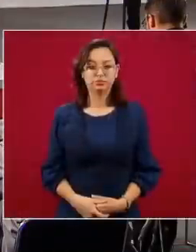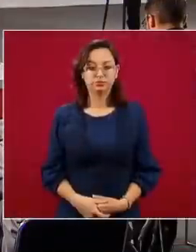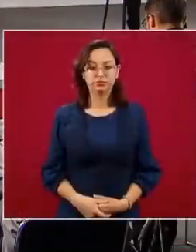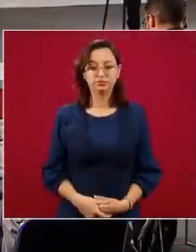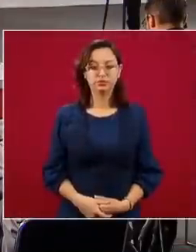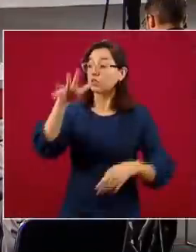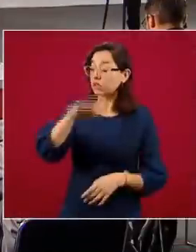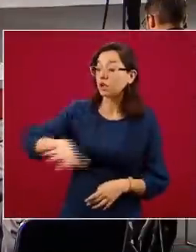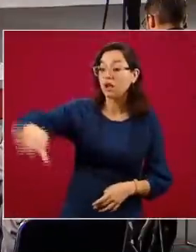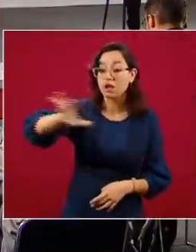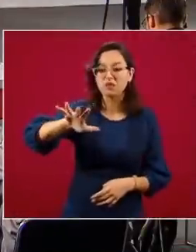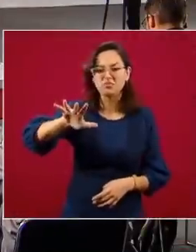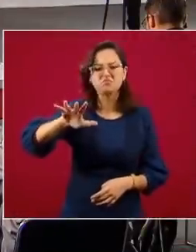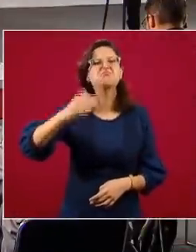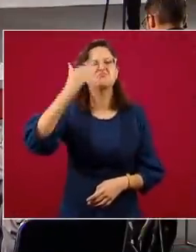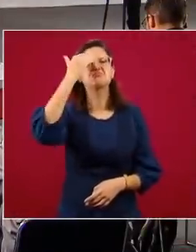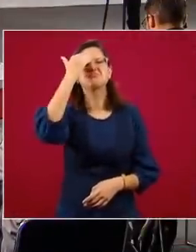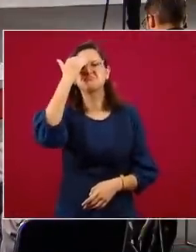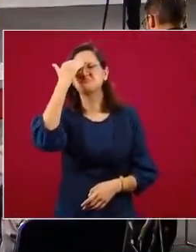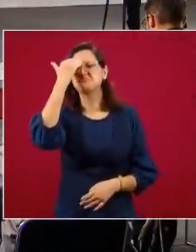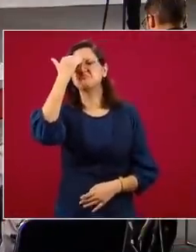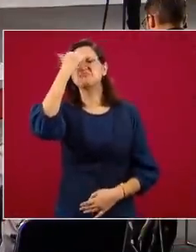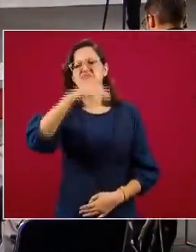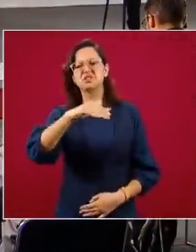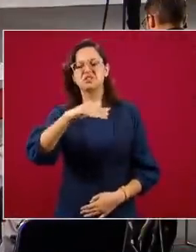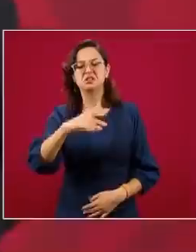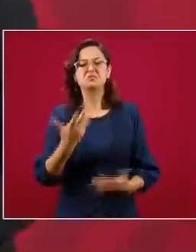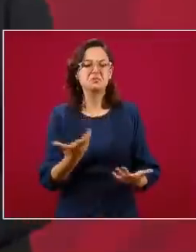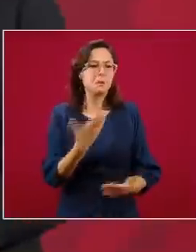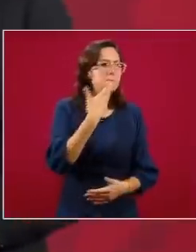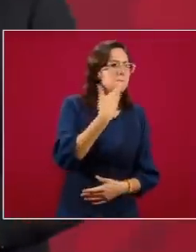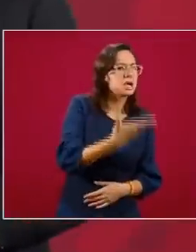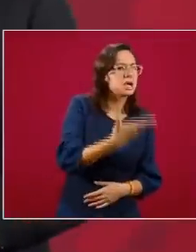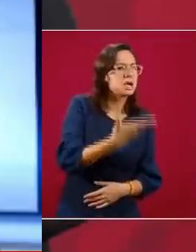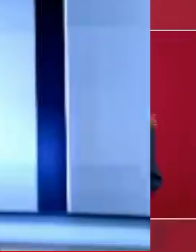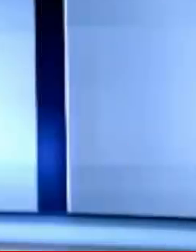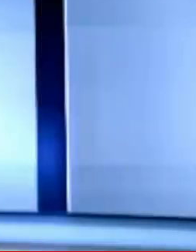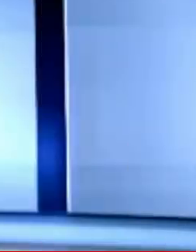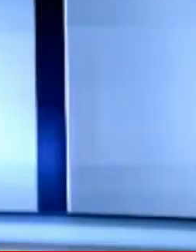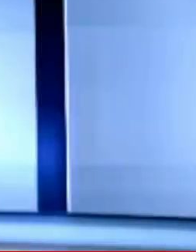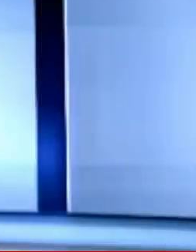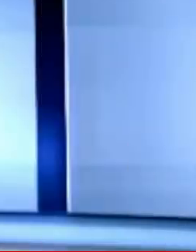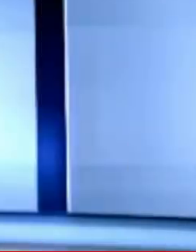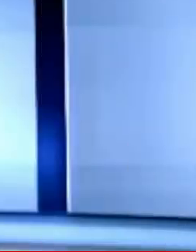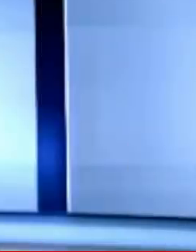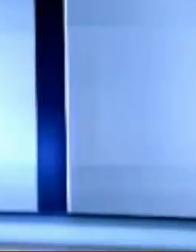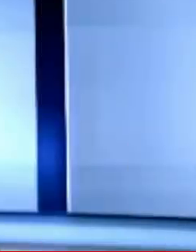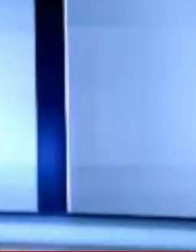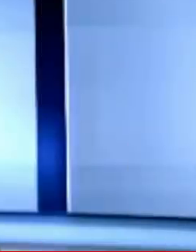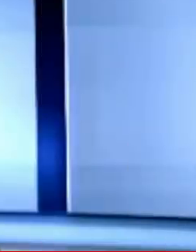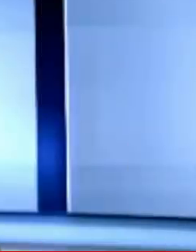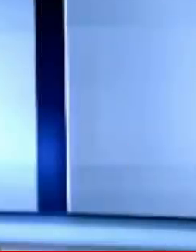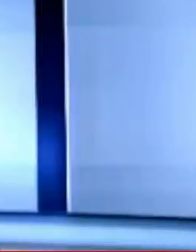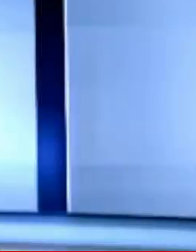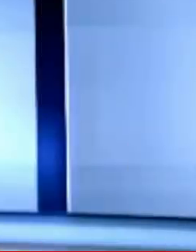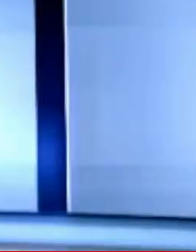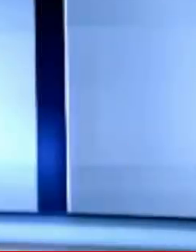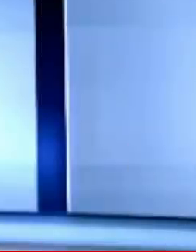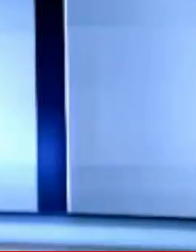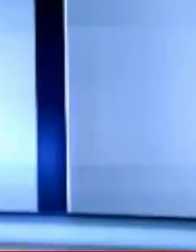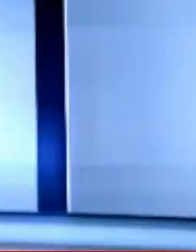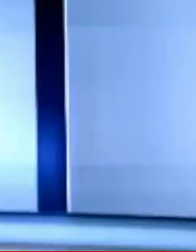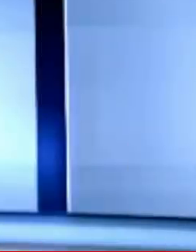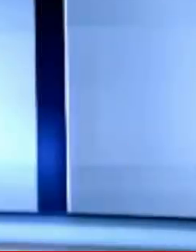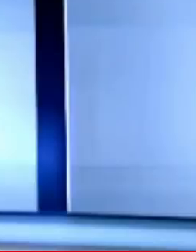sabe muy bien lo que le conviene y lo que no le conviene. Presidente López Obrador también dijo que le van a pedir